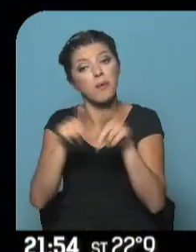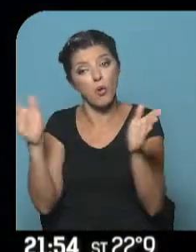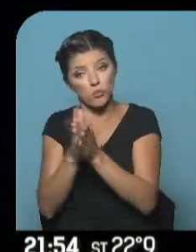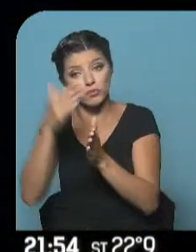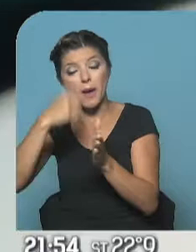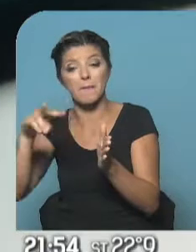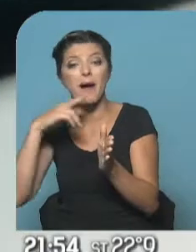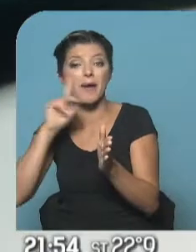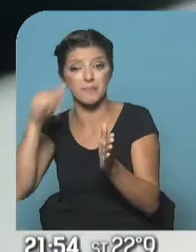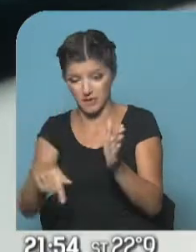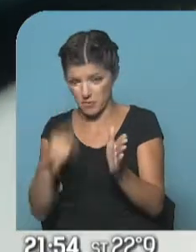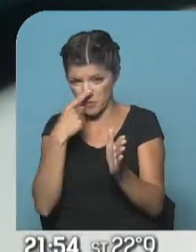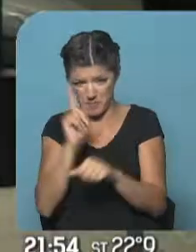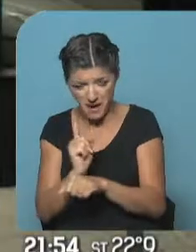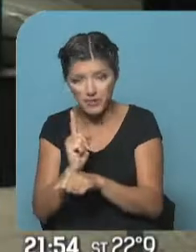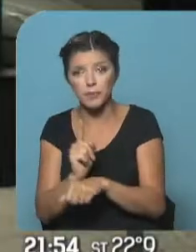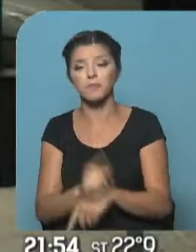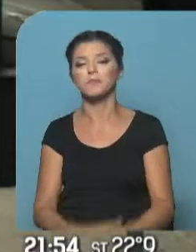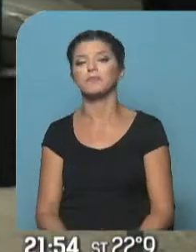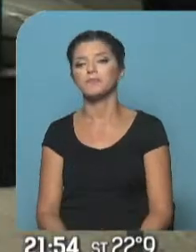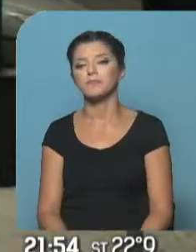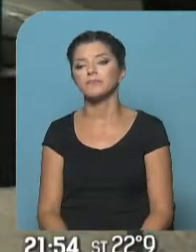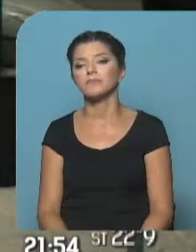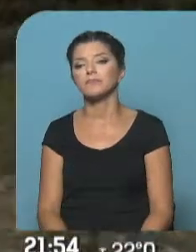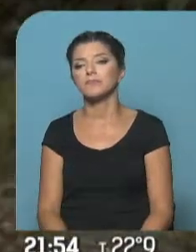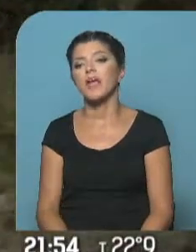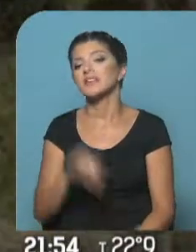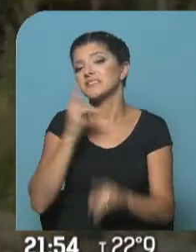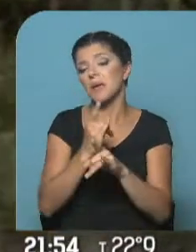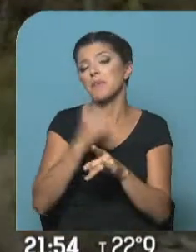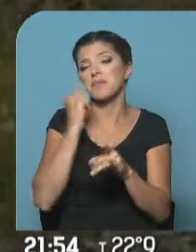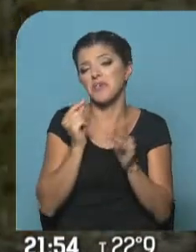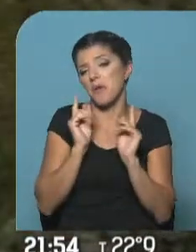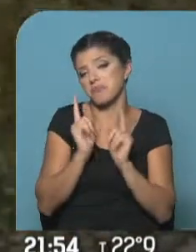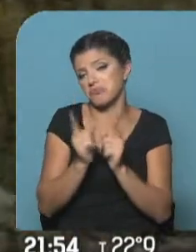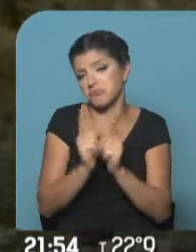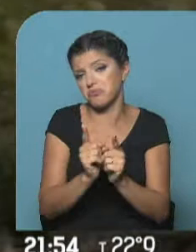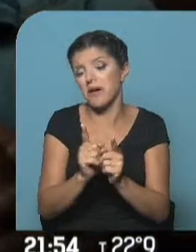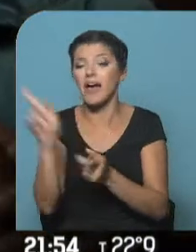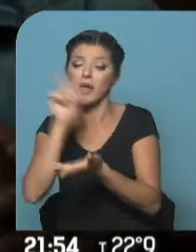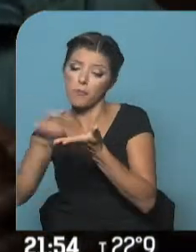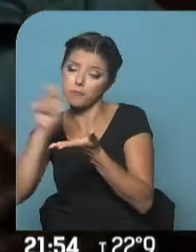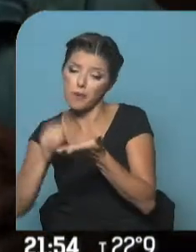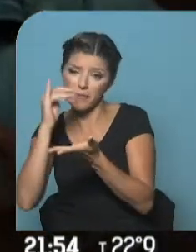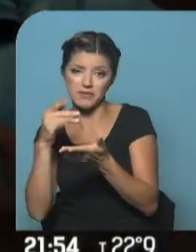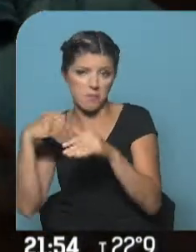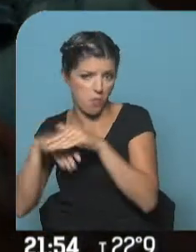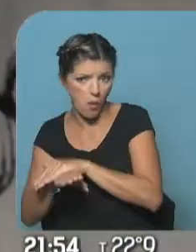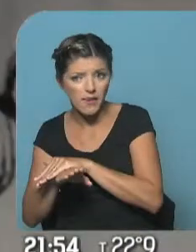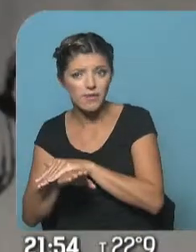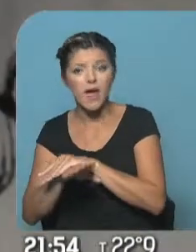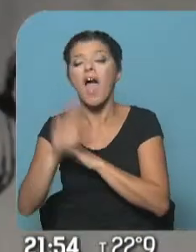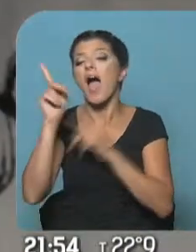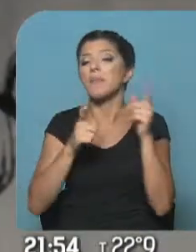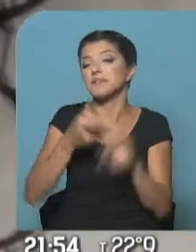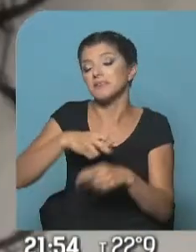un bulldog genial. Patterson tiene unas cuantas rutinas que le ordenan sus días, escribe poesía pero no se la muestra a nadie, se toma una cerveza cuando saca a pasar a